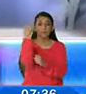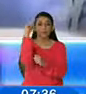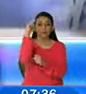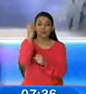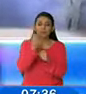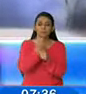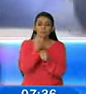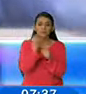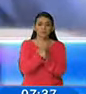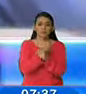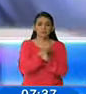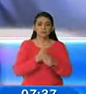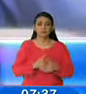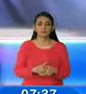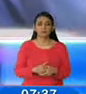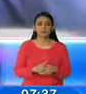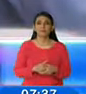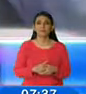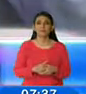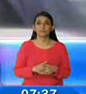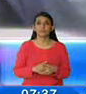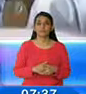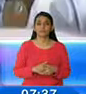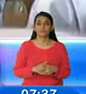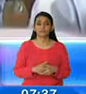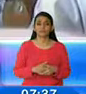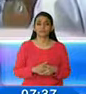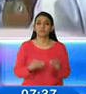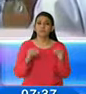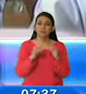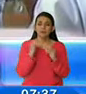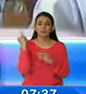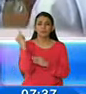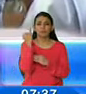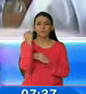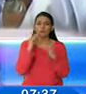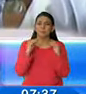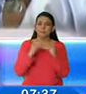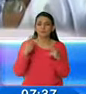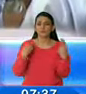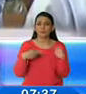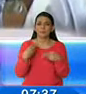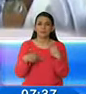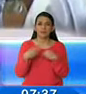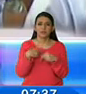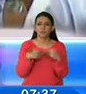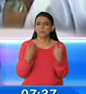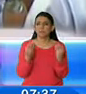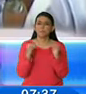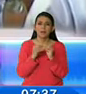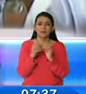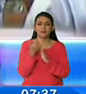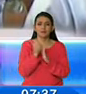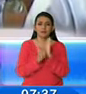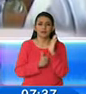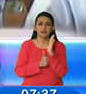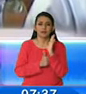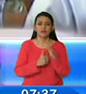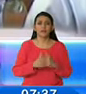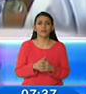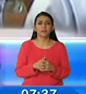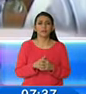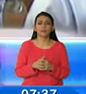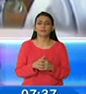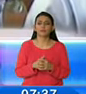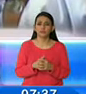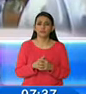1 millón de empleos. La única manera es que hayan más industrias, más comercios, más artesanía, más pequeña